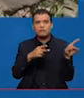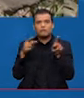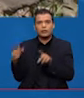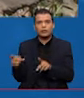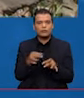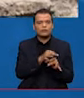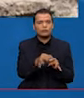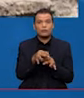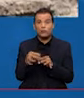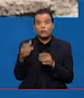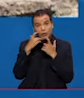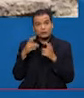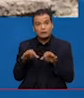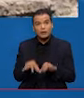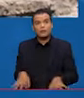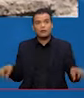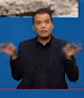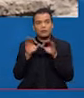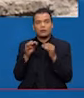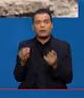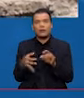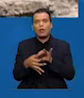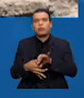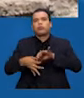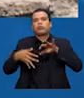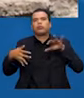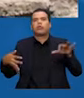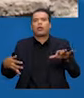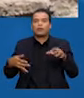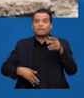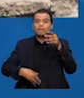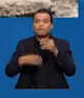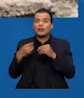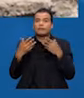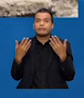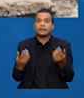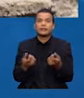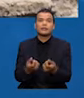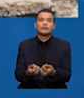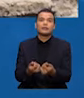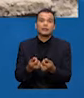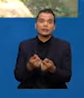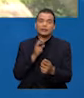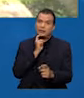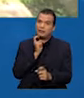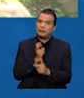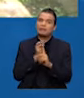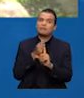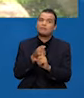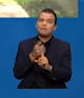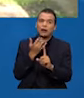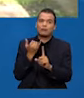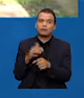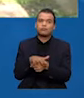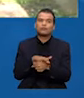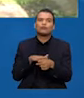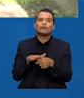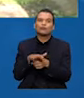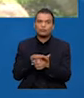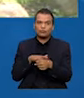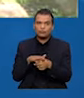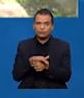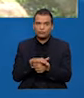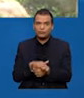comunicación entre dos municipios, pero más allá de eso es el tema económico que se genera frente a una región que es